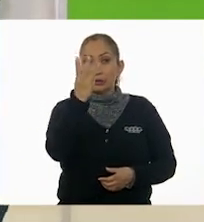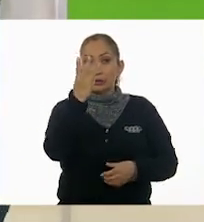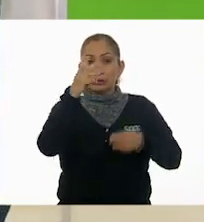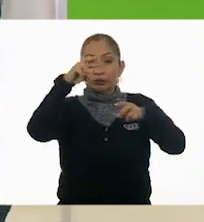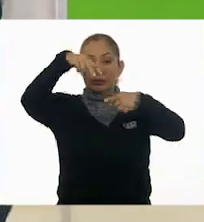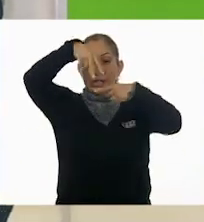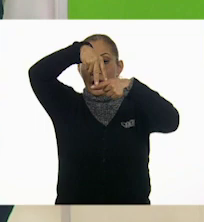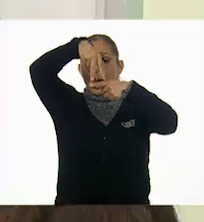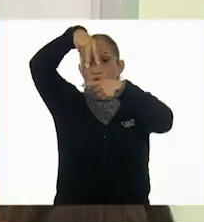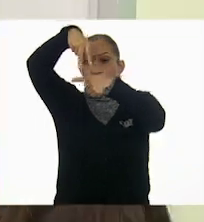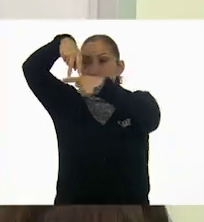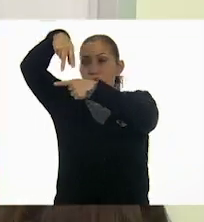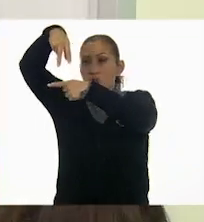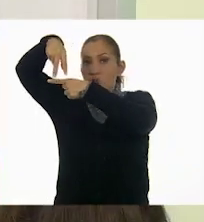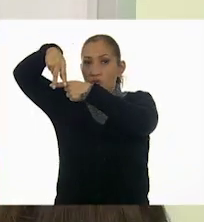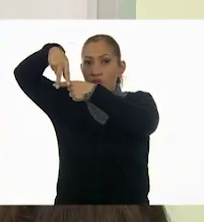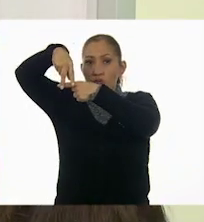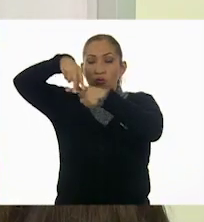Tres triángulos.